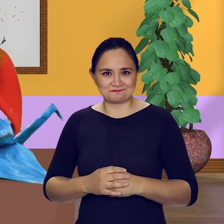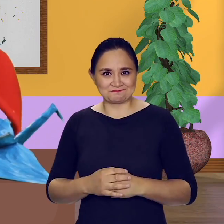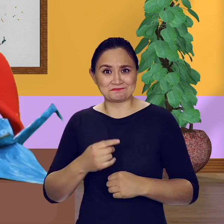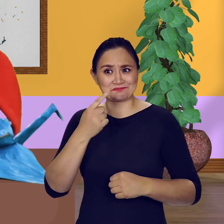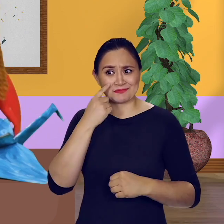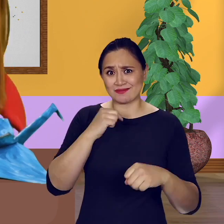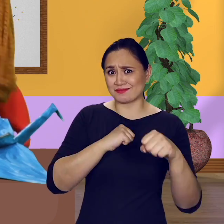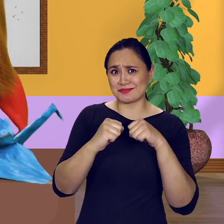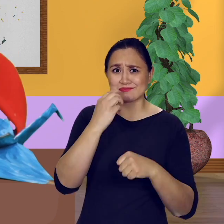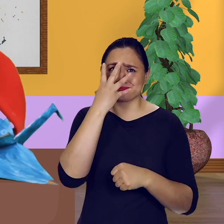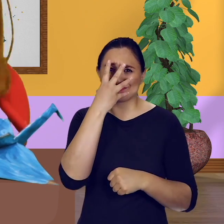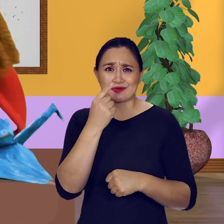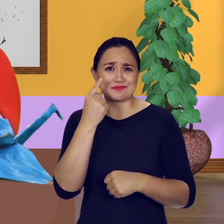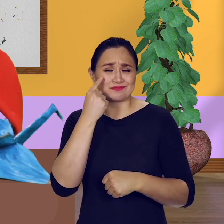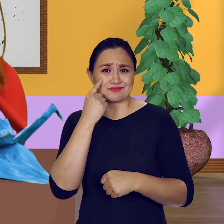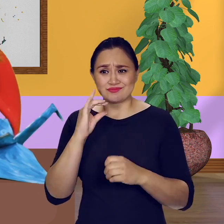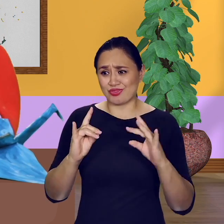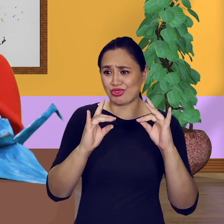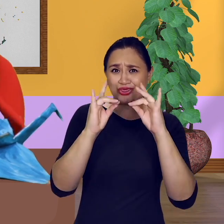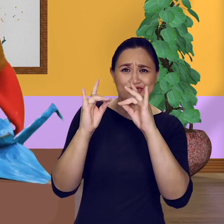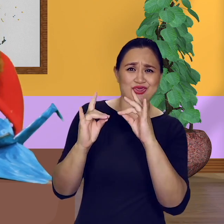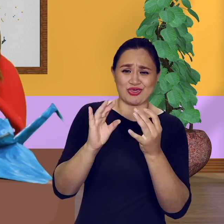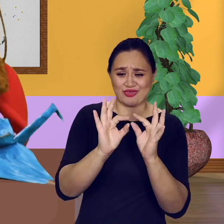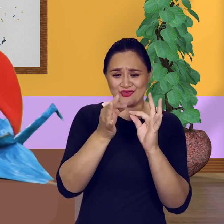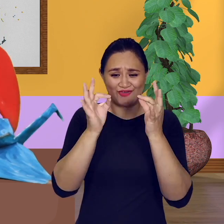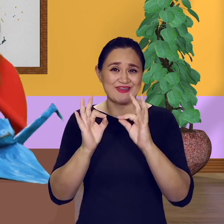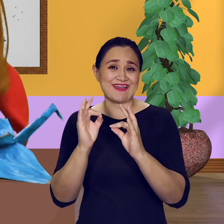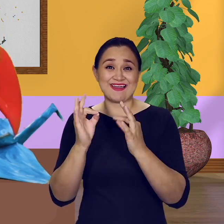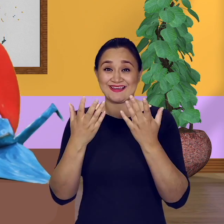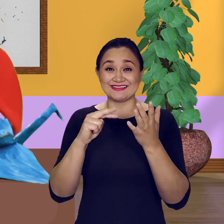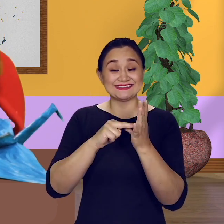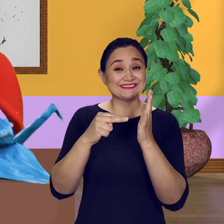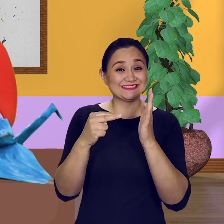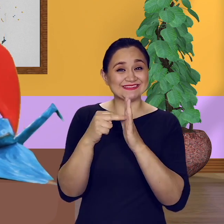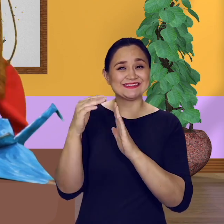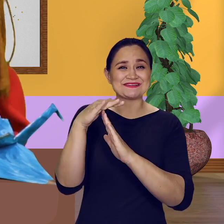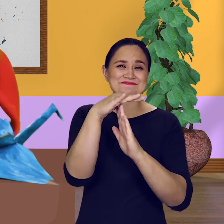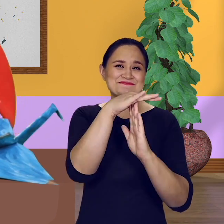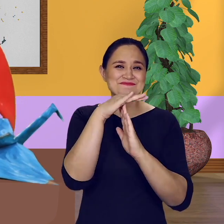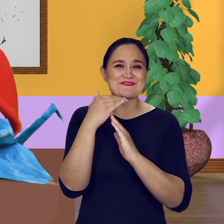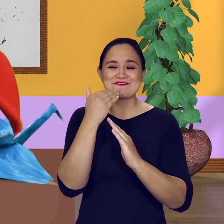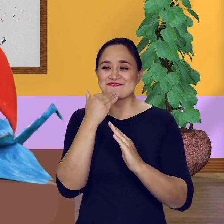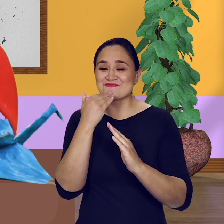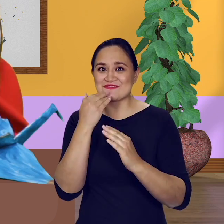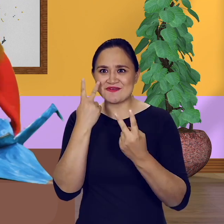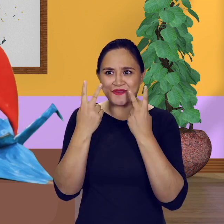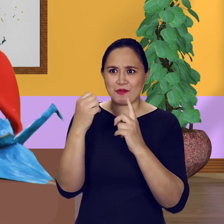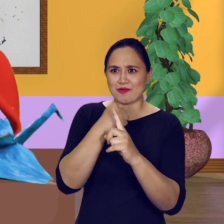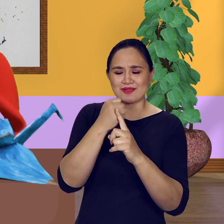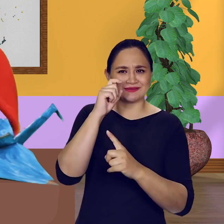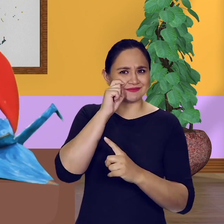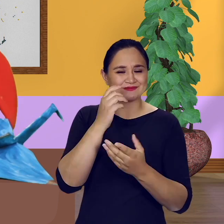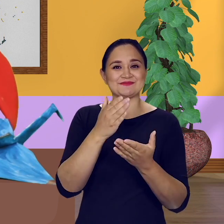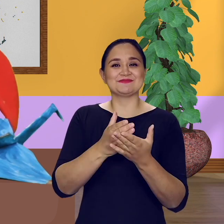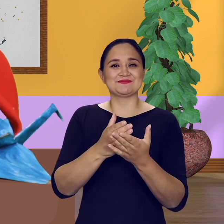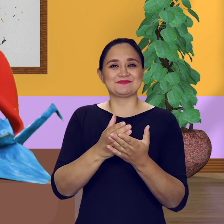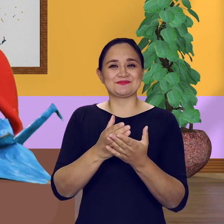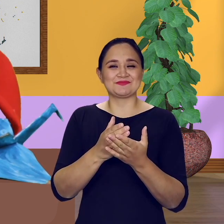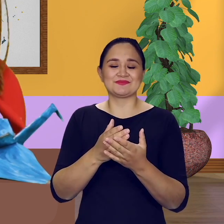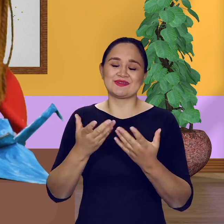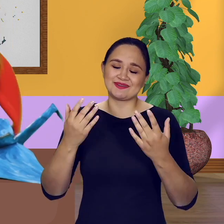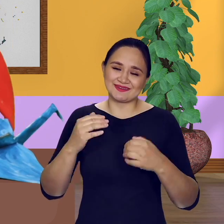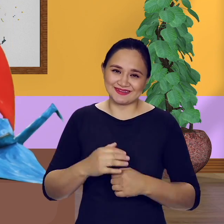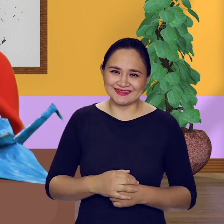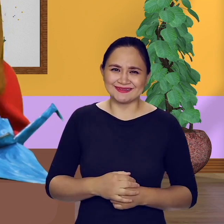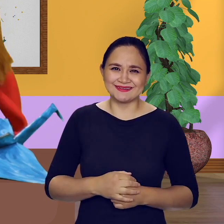Actividad, profe Diana. Mira cuántas grullas de la paz hemos hecho mientras analizamos cómo detener la violencia sexual.